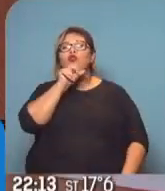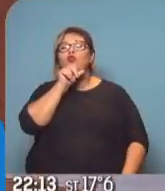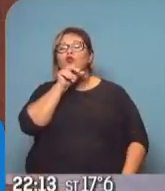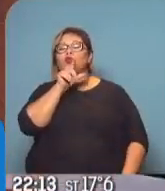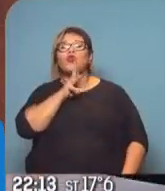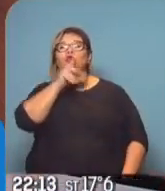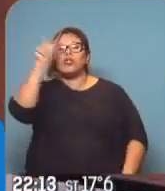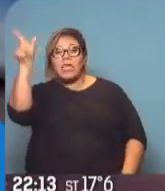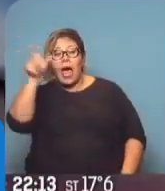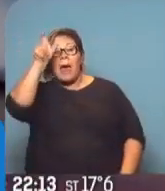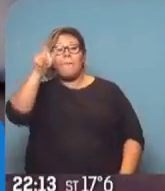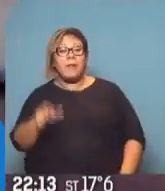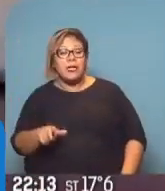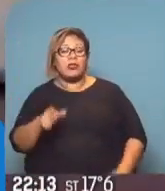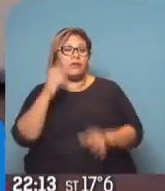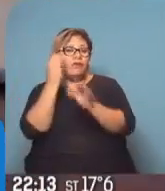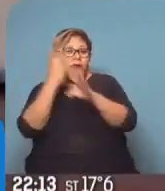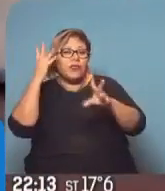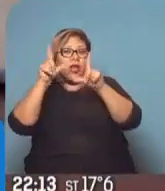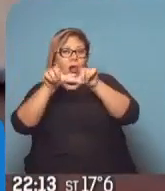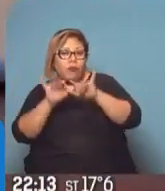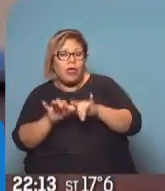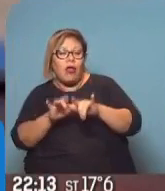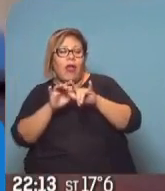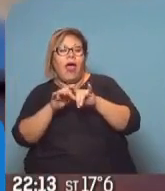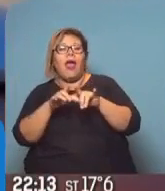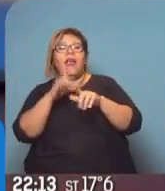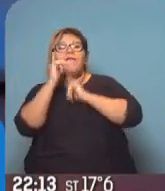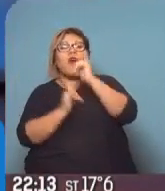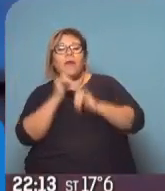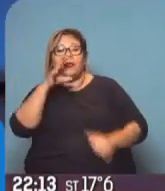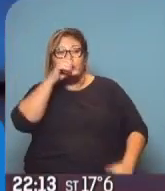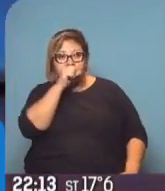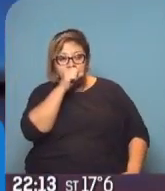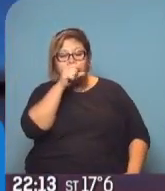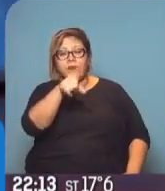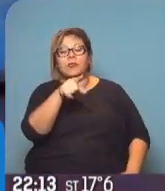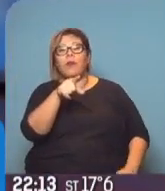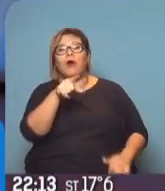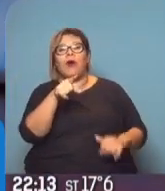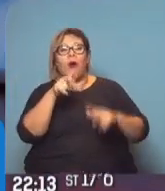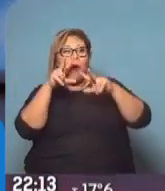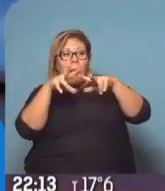una información y que a través de ciertos intermediarios lo hacen llegar al sitio Wikileaks.